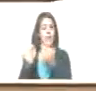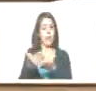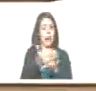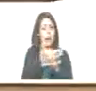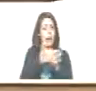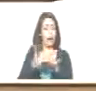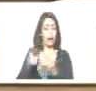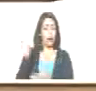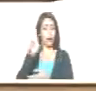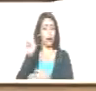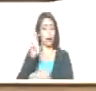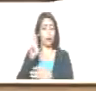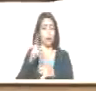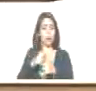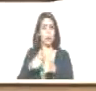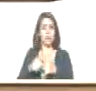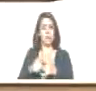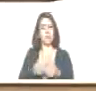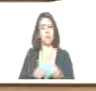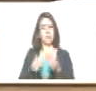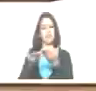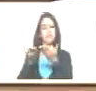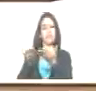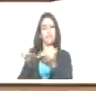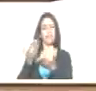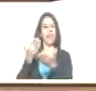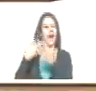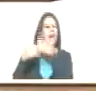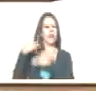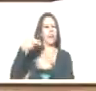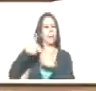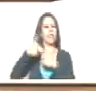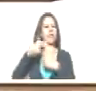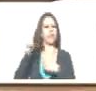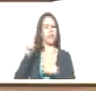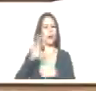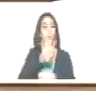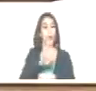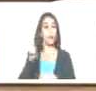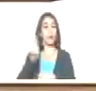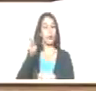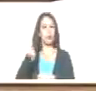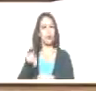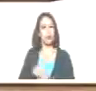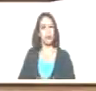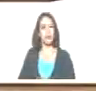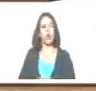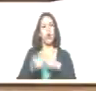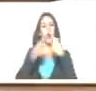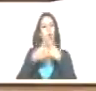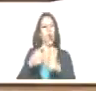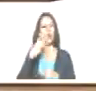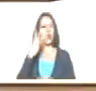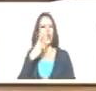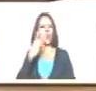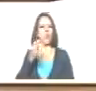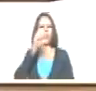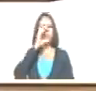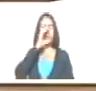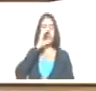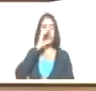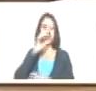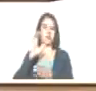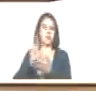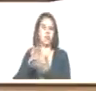no es que le van a ofrecer, como pasaba en la PDVSA de la Cuarta República, tómate otro whisky, no te preocupes que yo tapo eso.